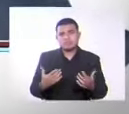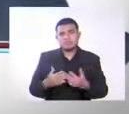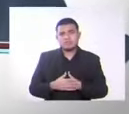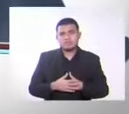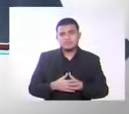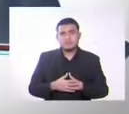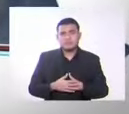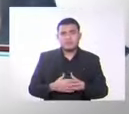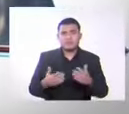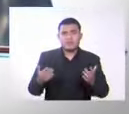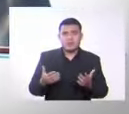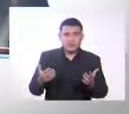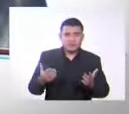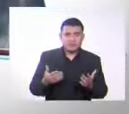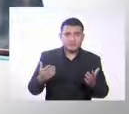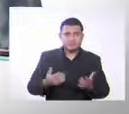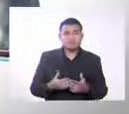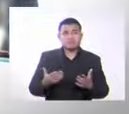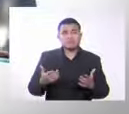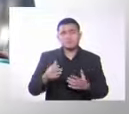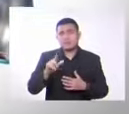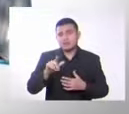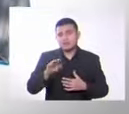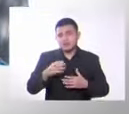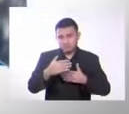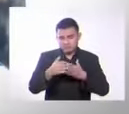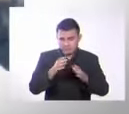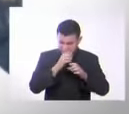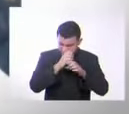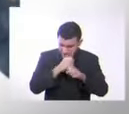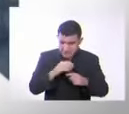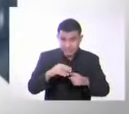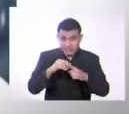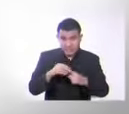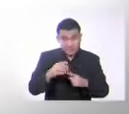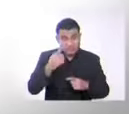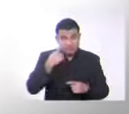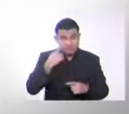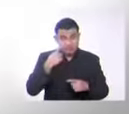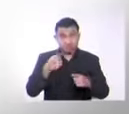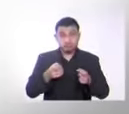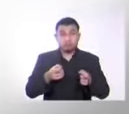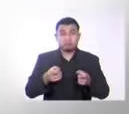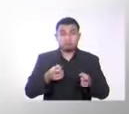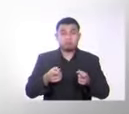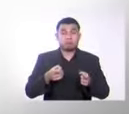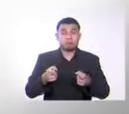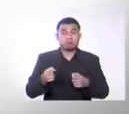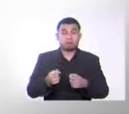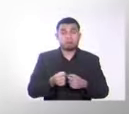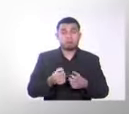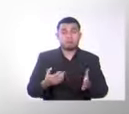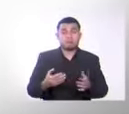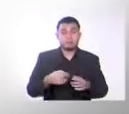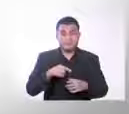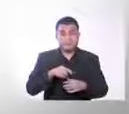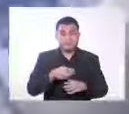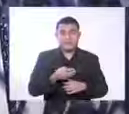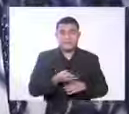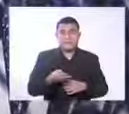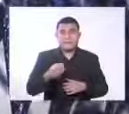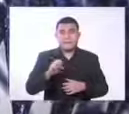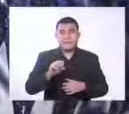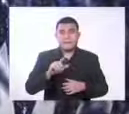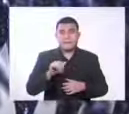en laboratorios especializados bajo condiciones rigurosamente controladas. Además, el silicio posee una